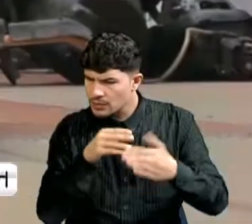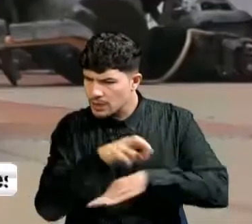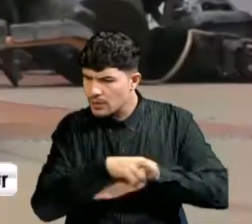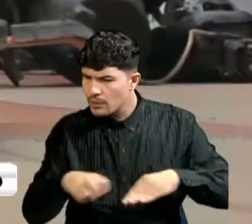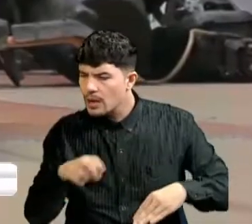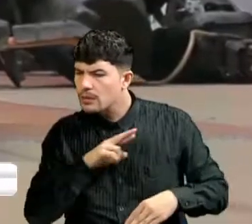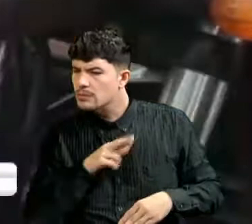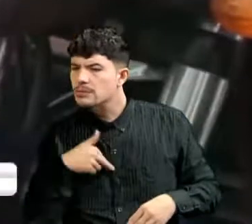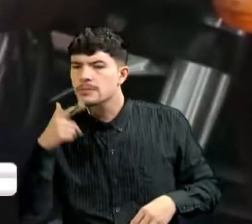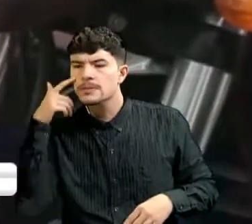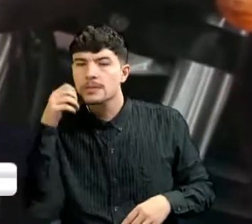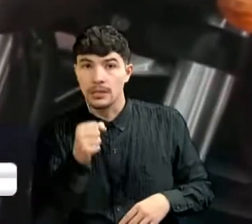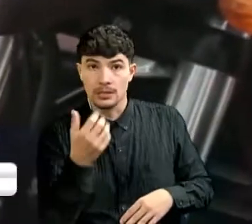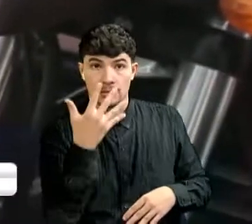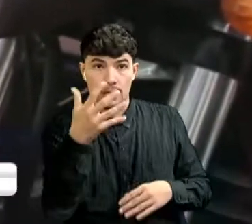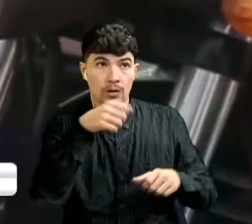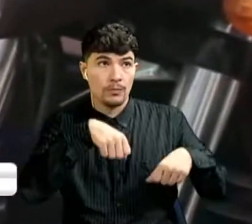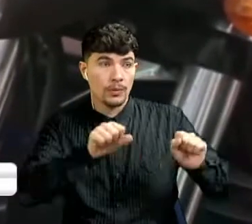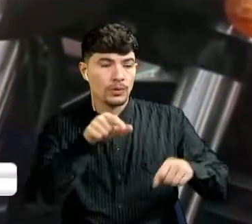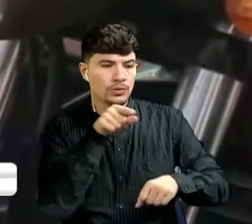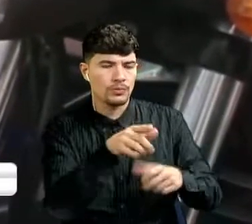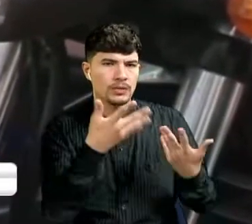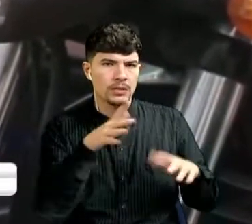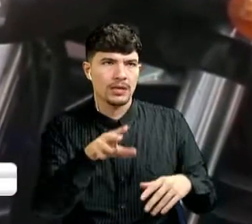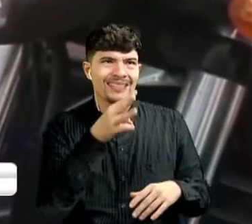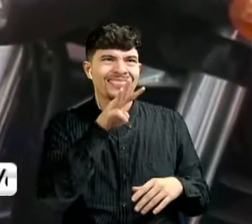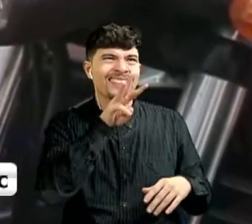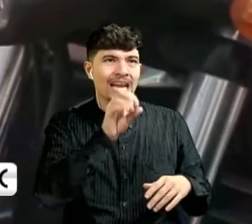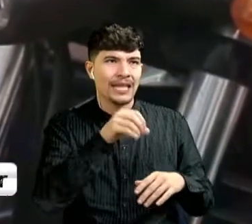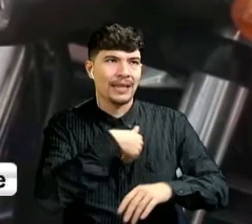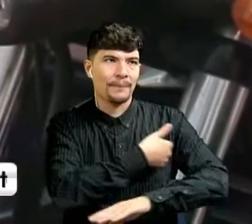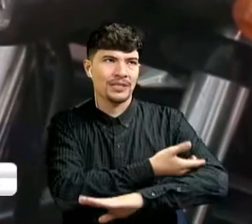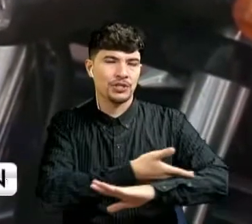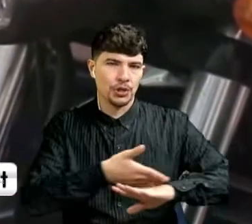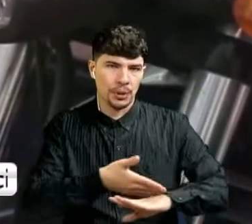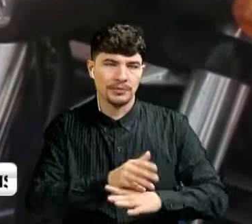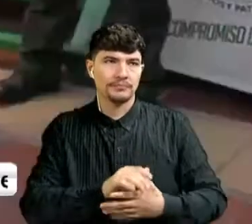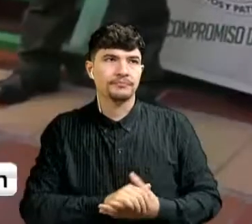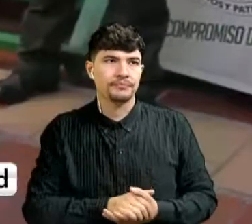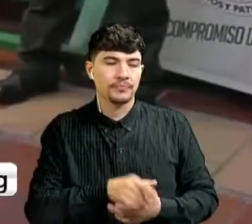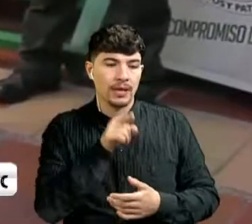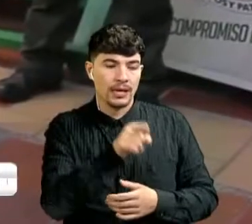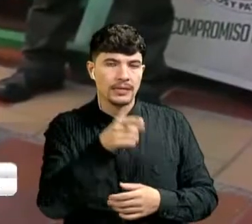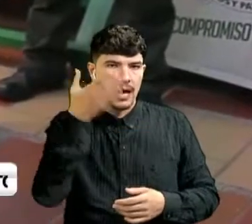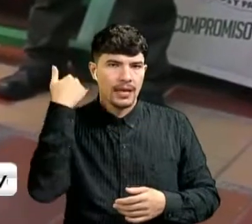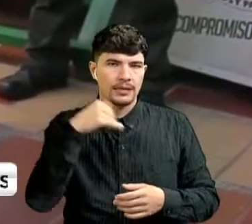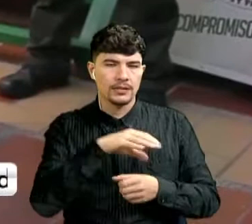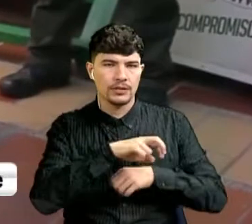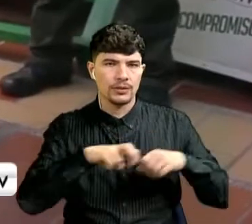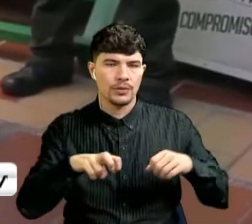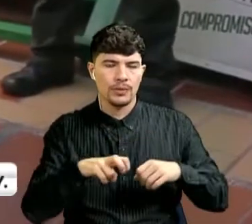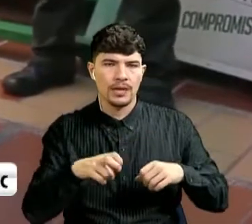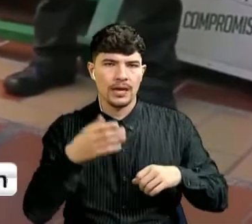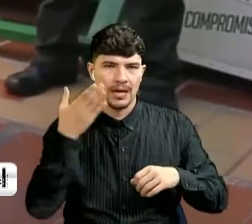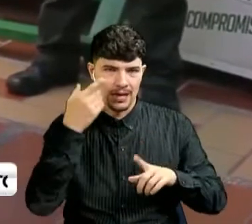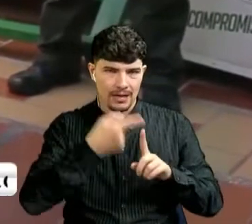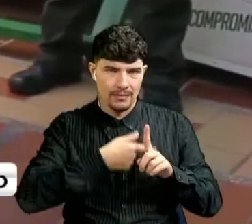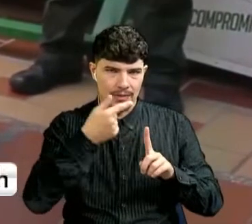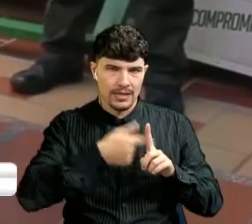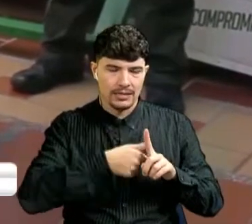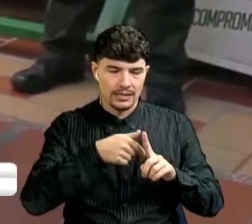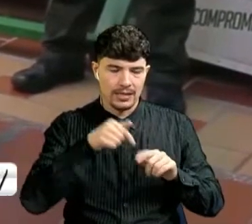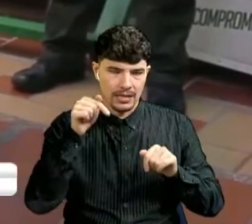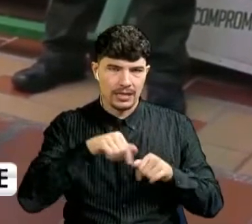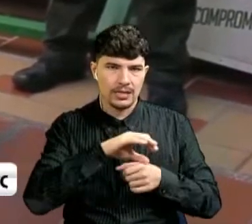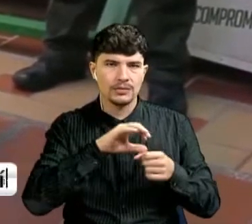hurto las cinco motocicletas están avaluadas en 30 millones de pesos habrían sido robadas en bucaramanga hace varios meses mediante